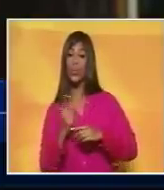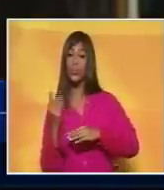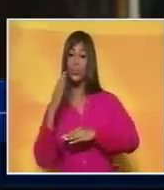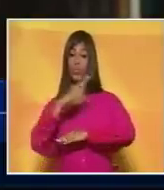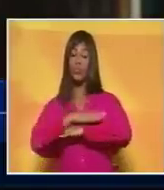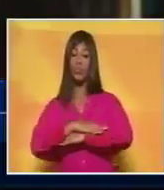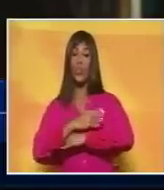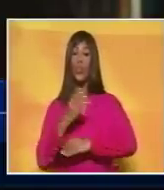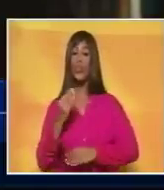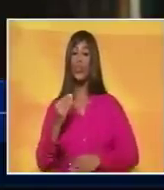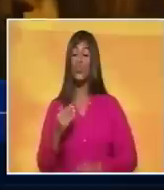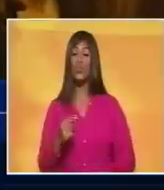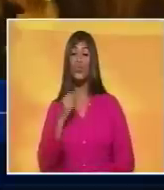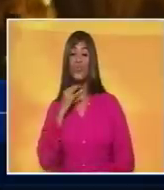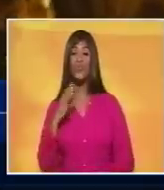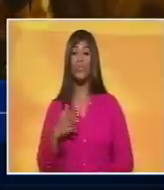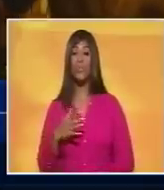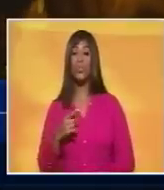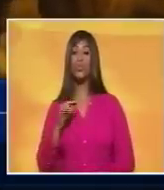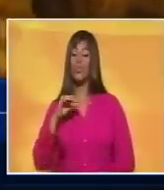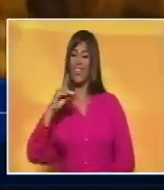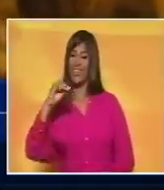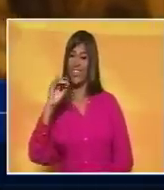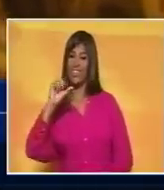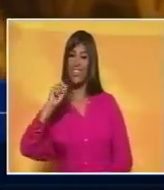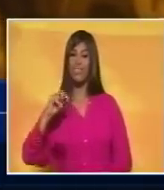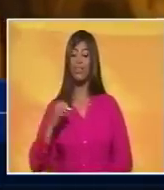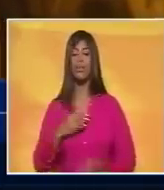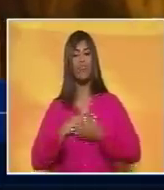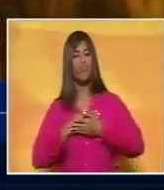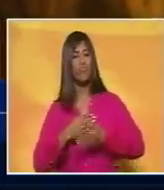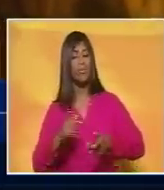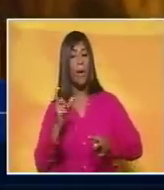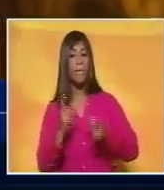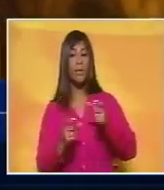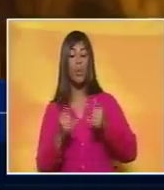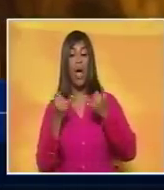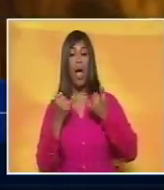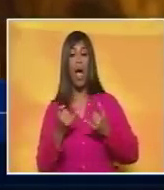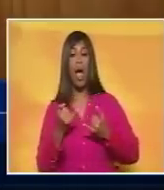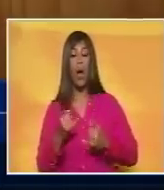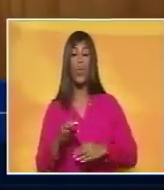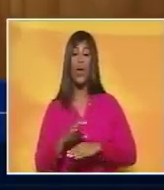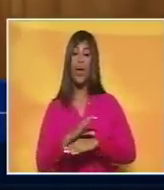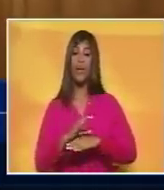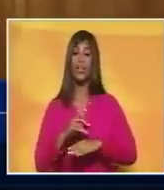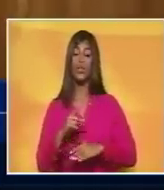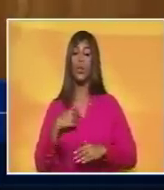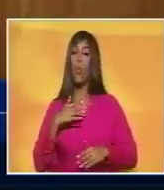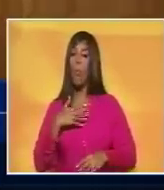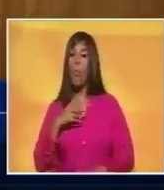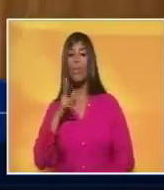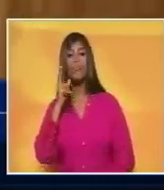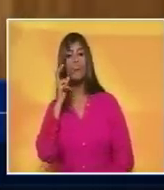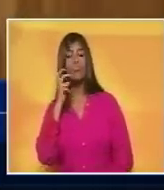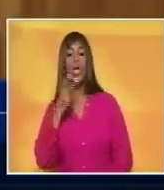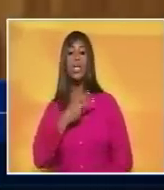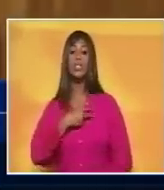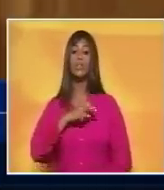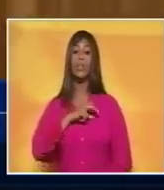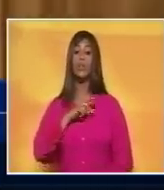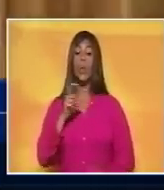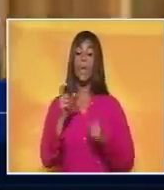sido tanto que Disney continúa complaciendo a los fanáticos. Ahora en el soundtrack también estará disponible en español gracias